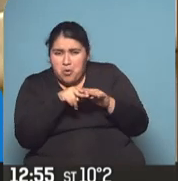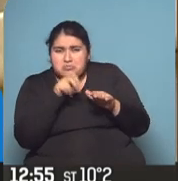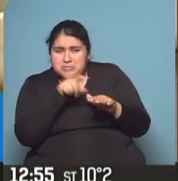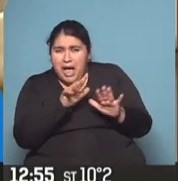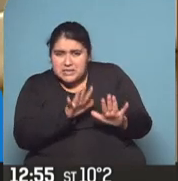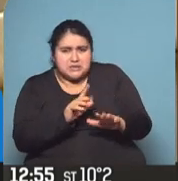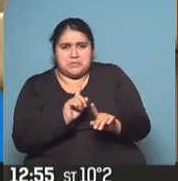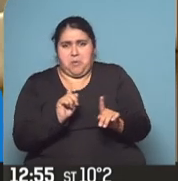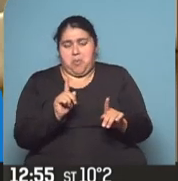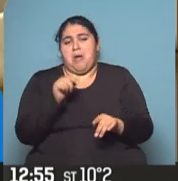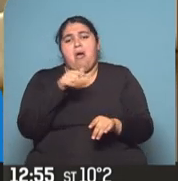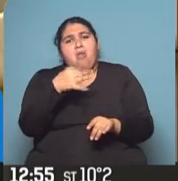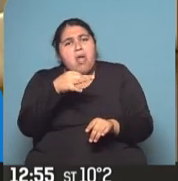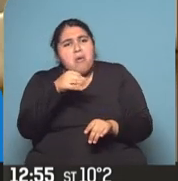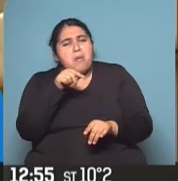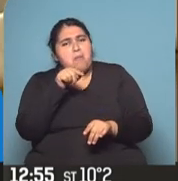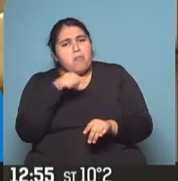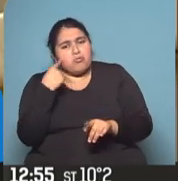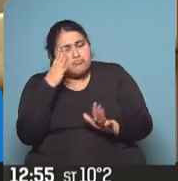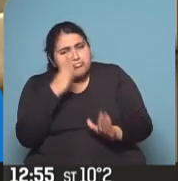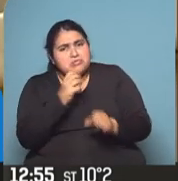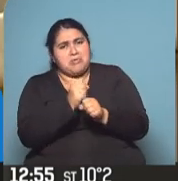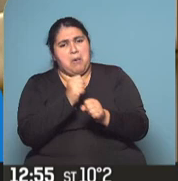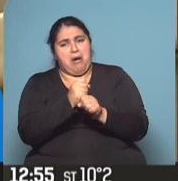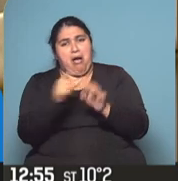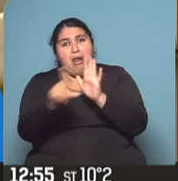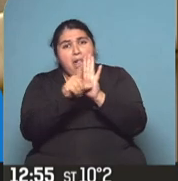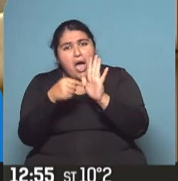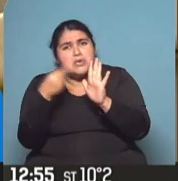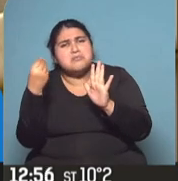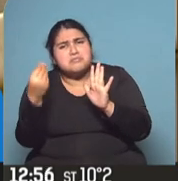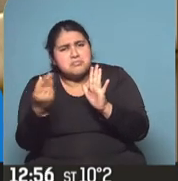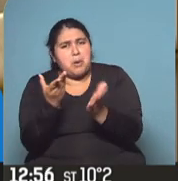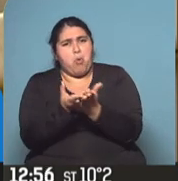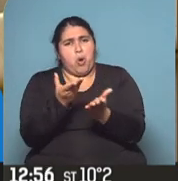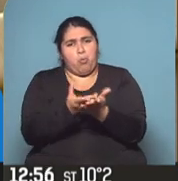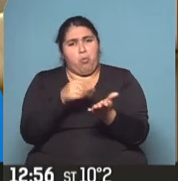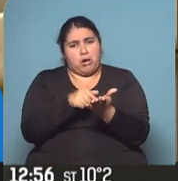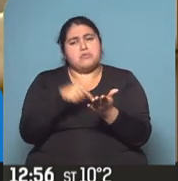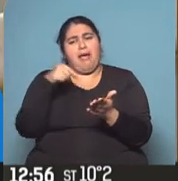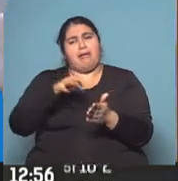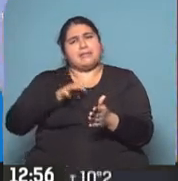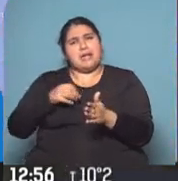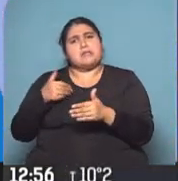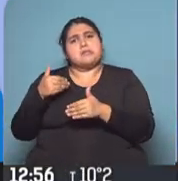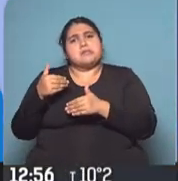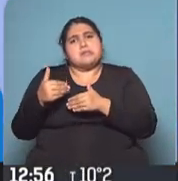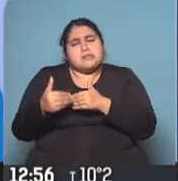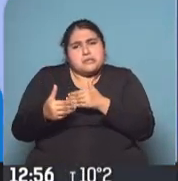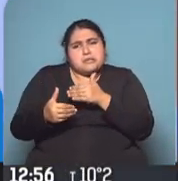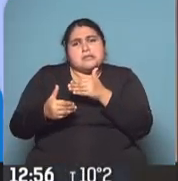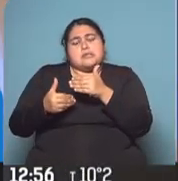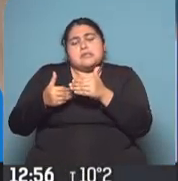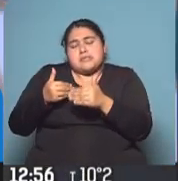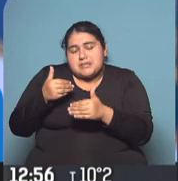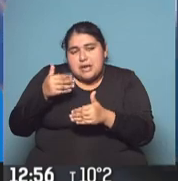Esto es lo que tenemos que trabajar, es lo que plantea la ley, que algo se ha avanzado en estos años, pero realmente todavía estamos